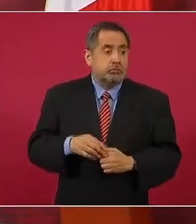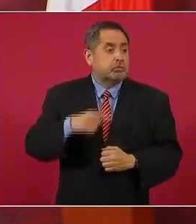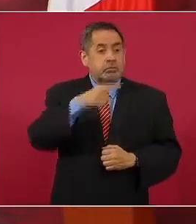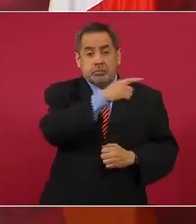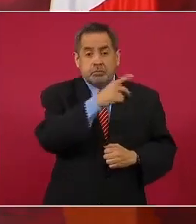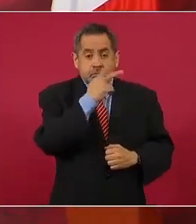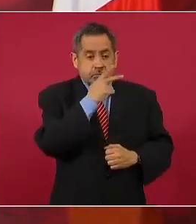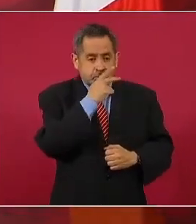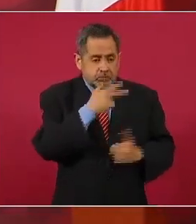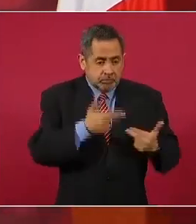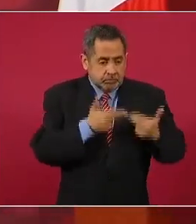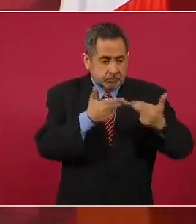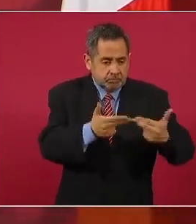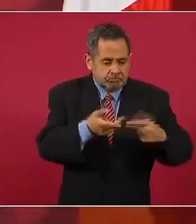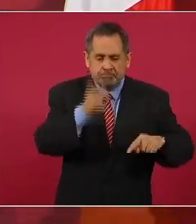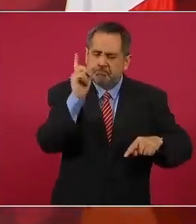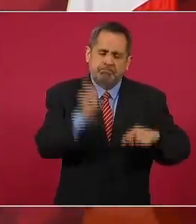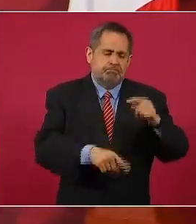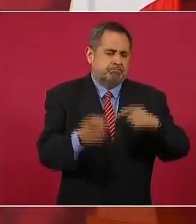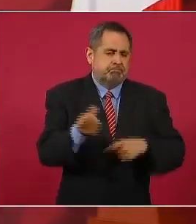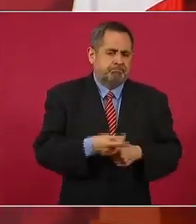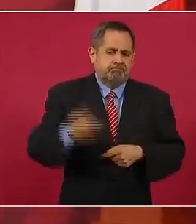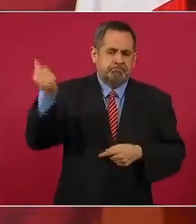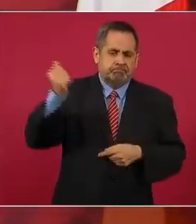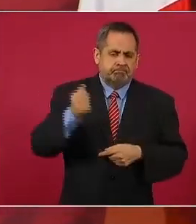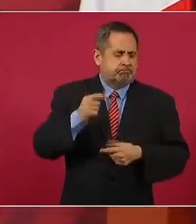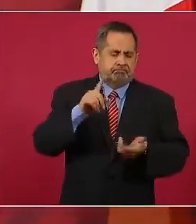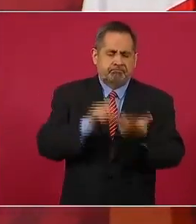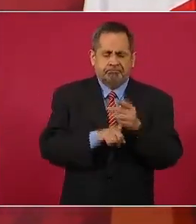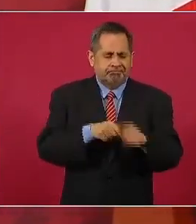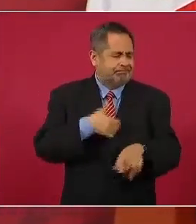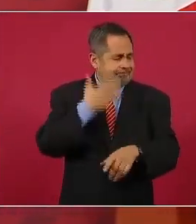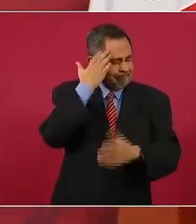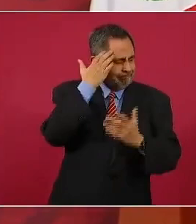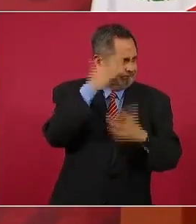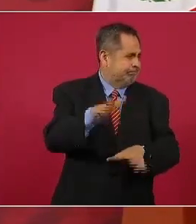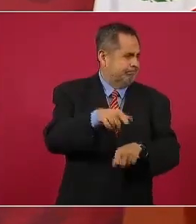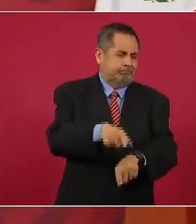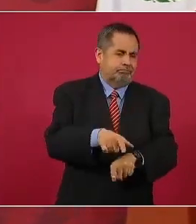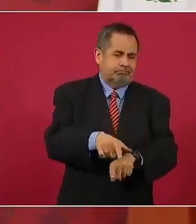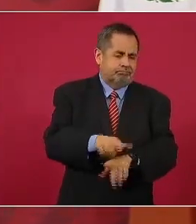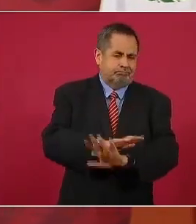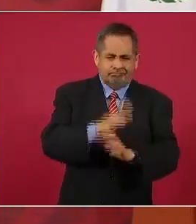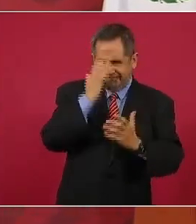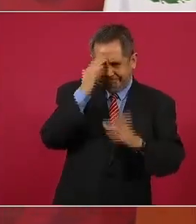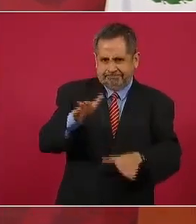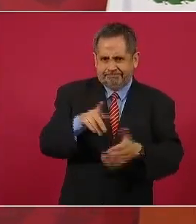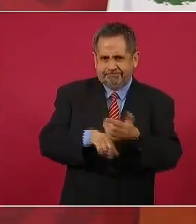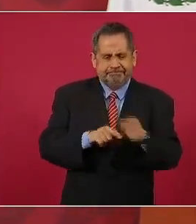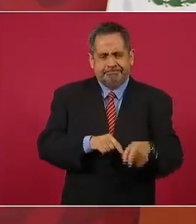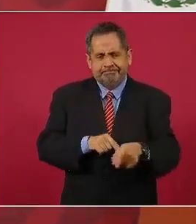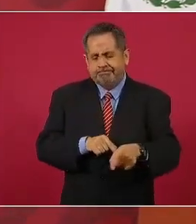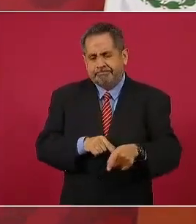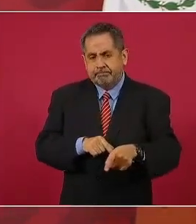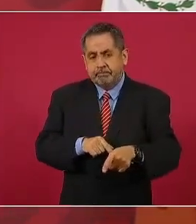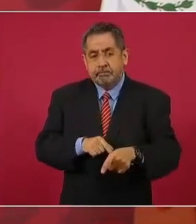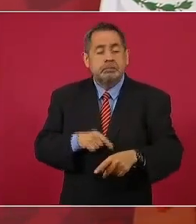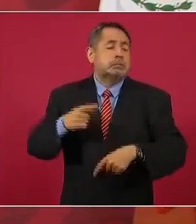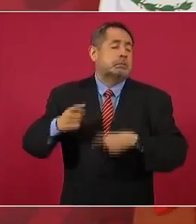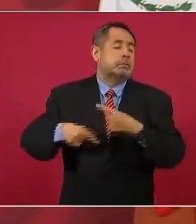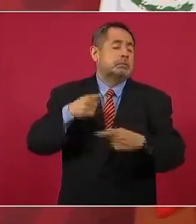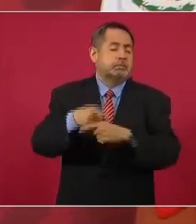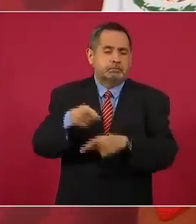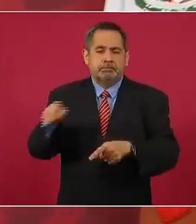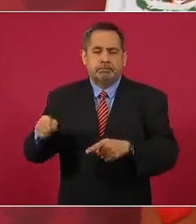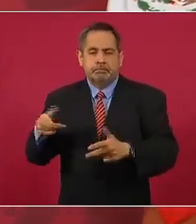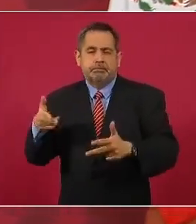desheredaron, no querían los papás saber nada de él. Cuando lo asesinan, cuando